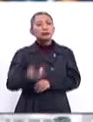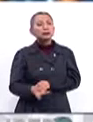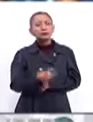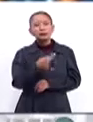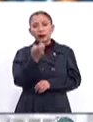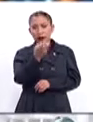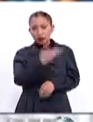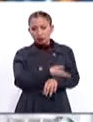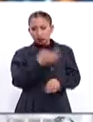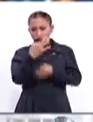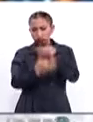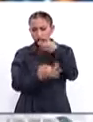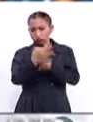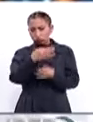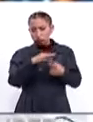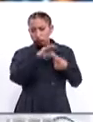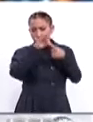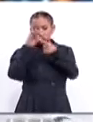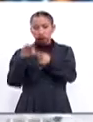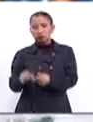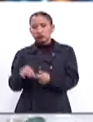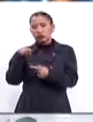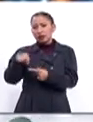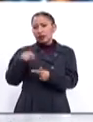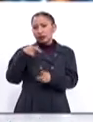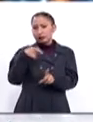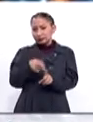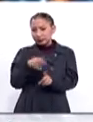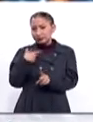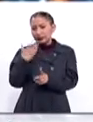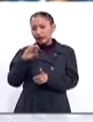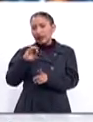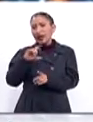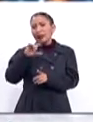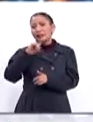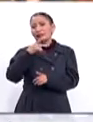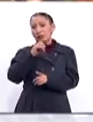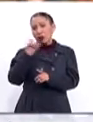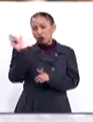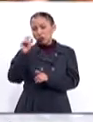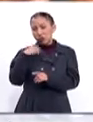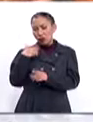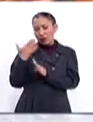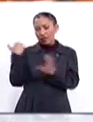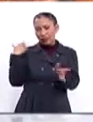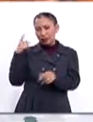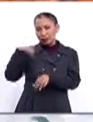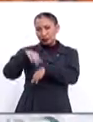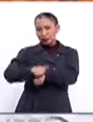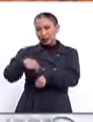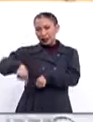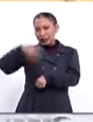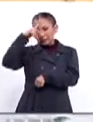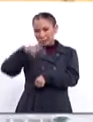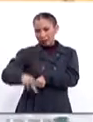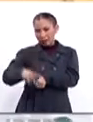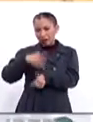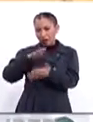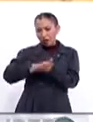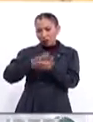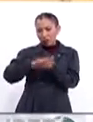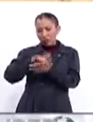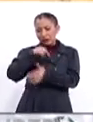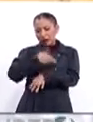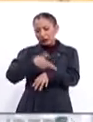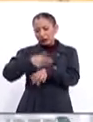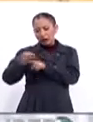preguntarte si este proceso de extradición en específico con el Chapo Guzmán, cuando se dio después de su detención en México, y